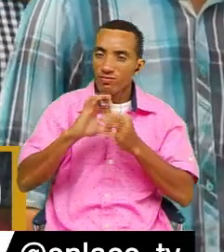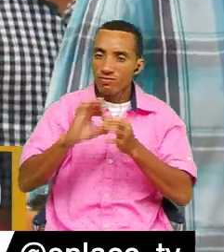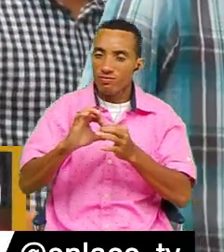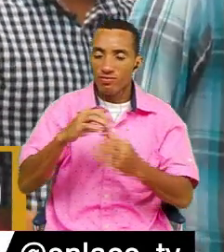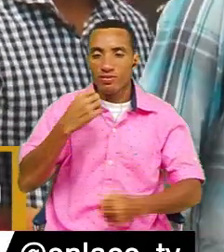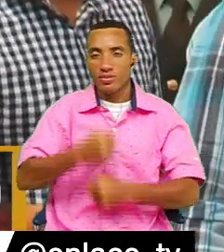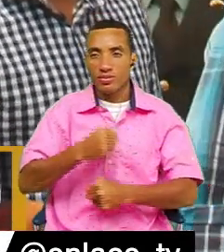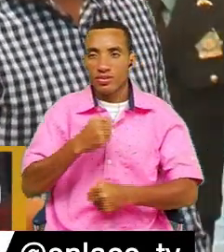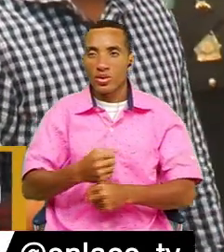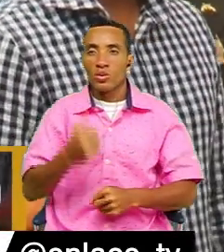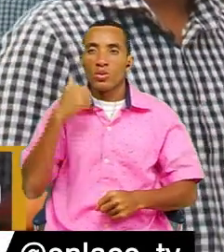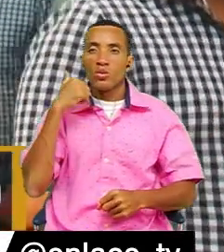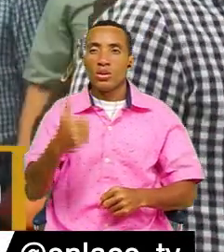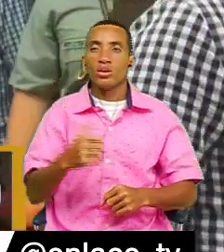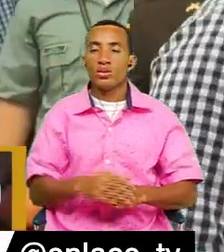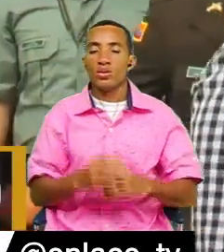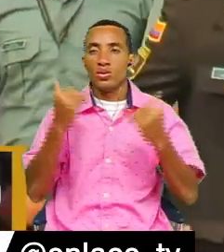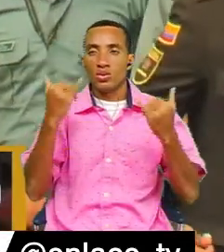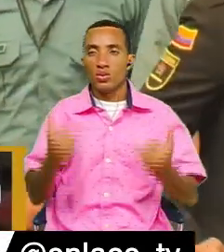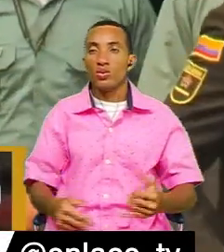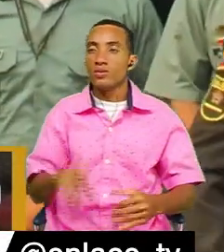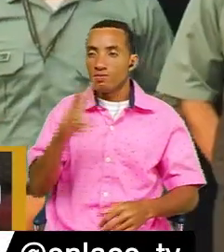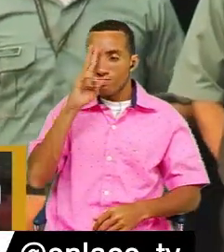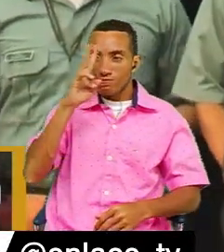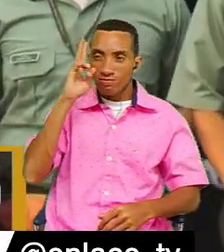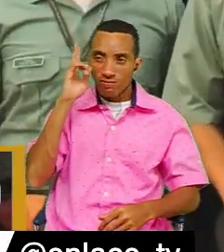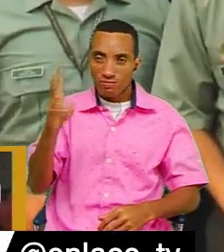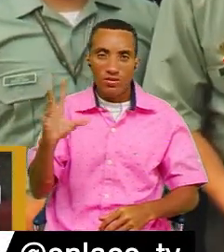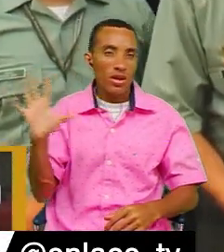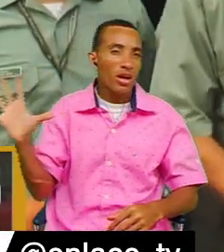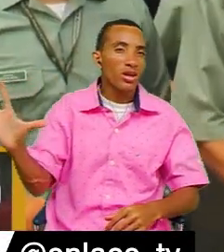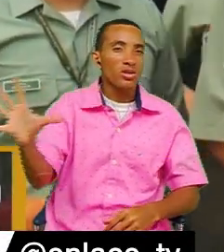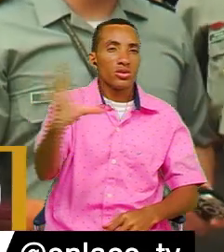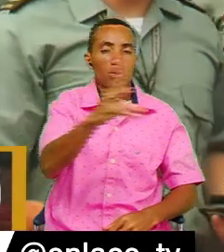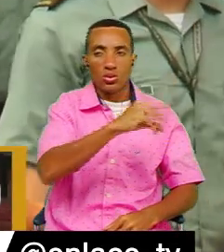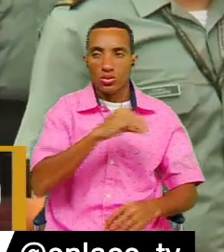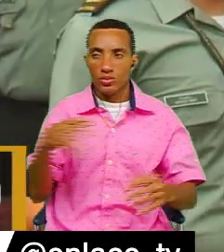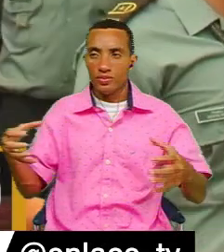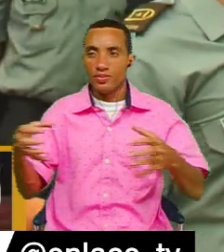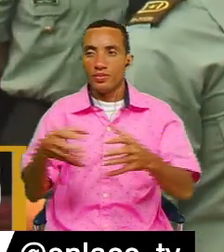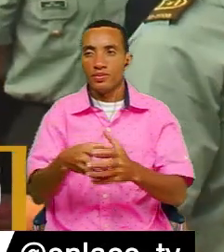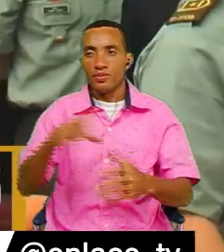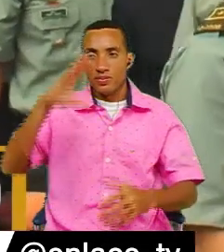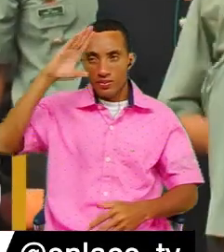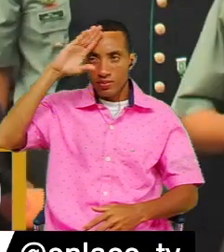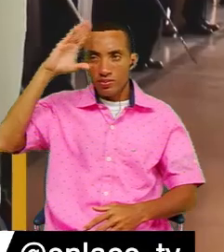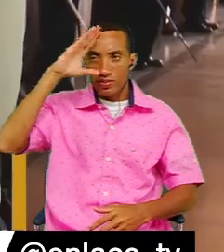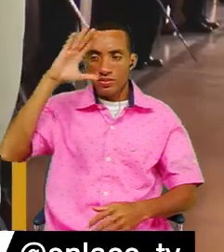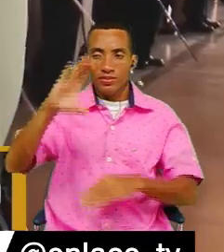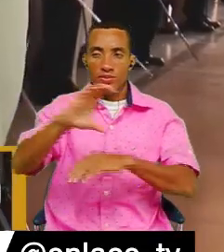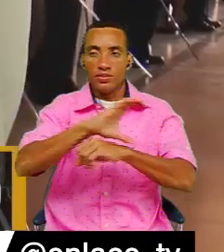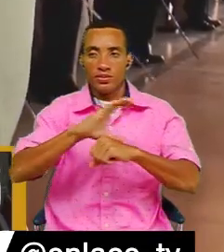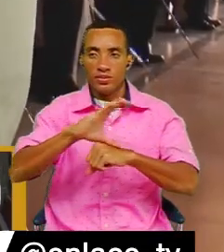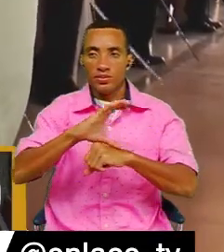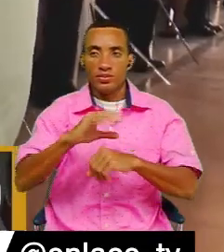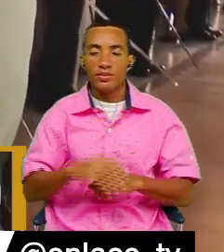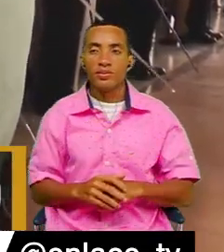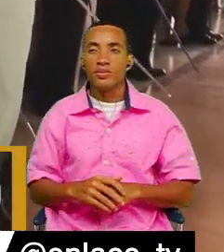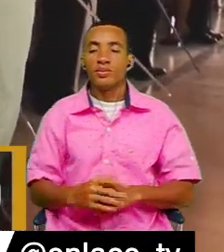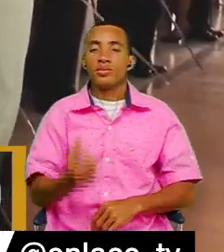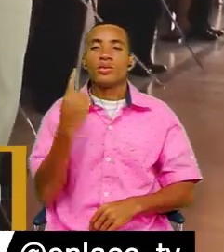resultados y hoy ese reconocimiento extendido a todo el cuerpo de policía de nuestra ciudad. Uno de los